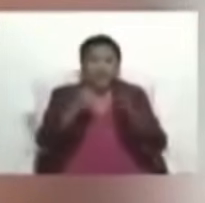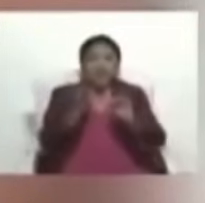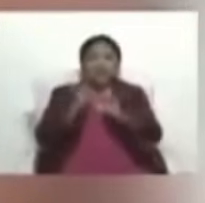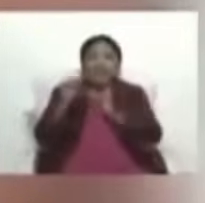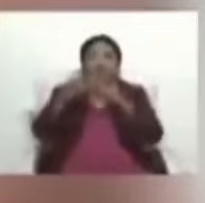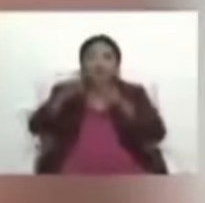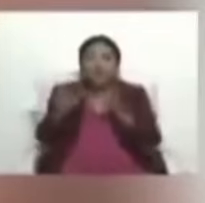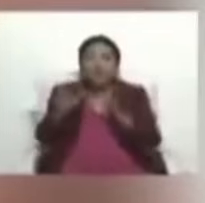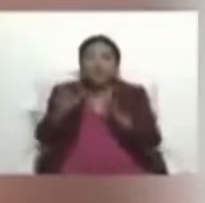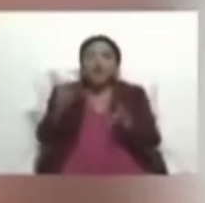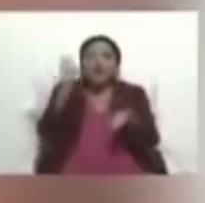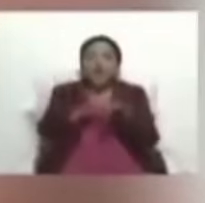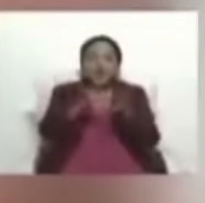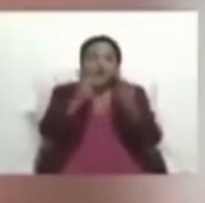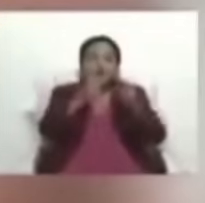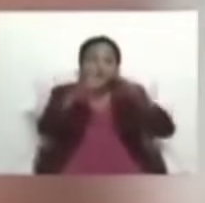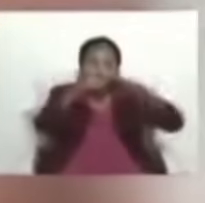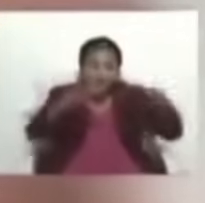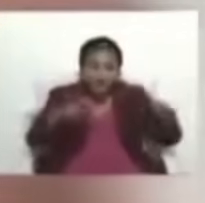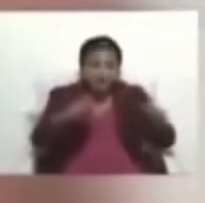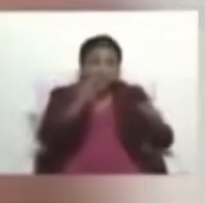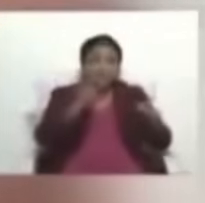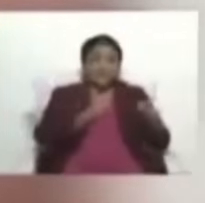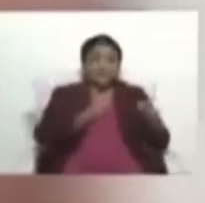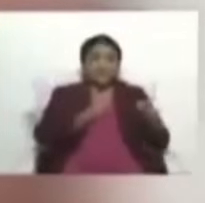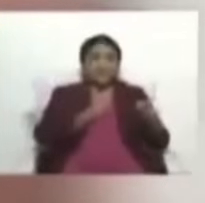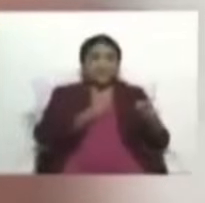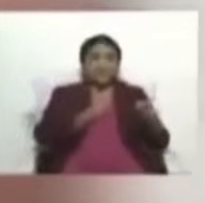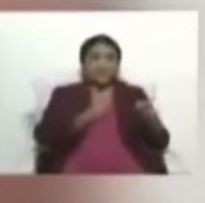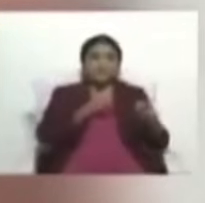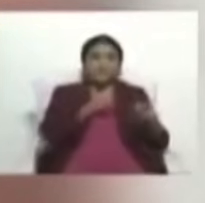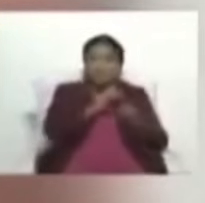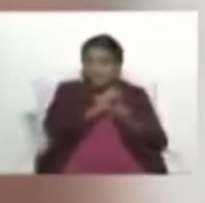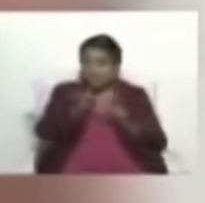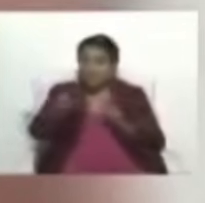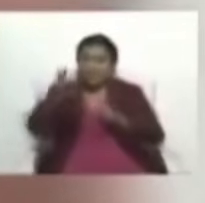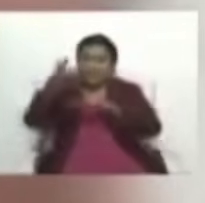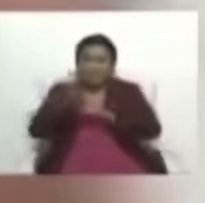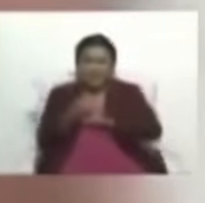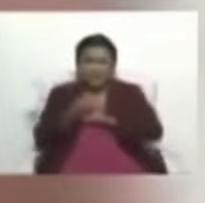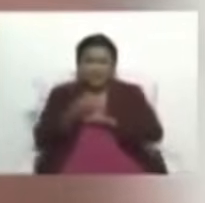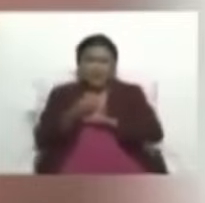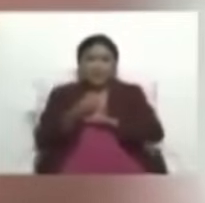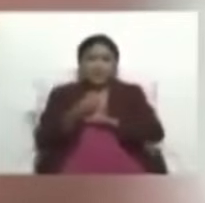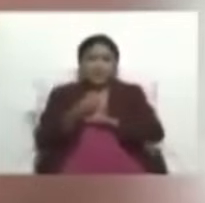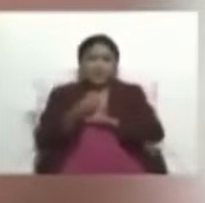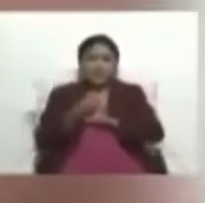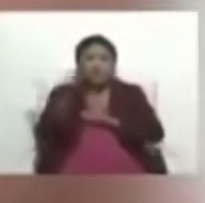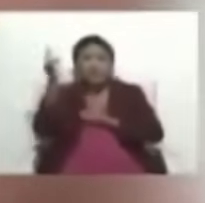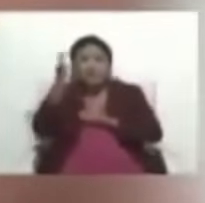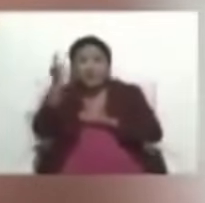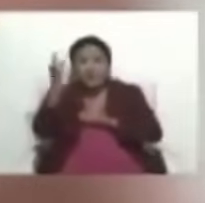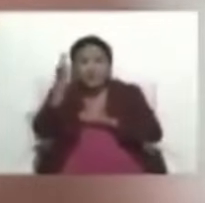Pueblo reabre el caso, me llaman, pero yo voy con la confianza de que tanto